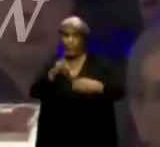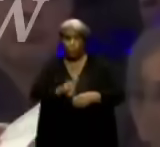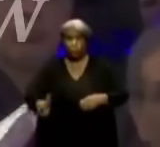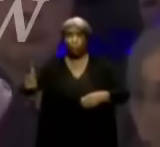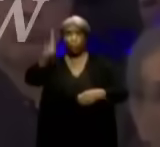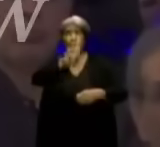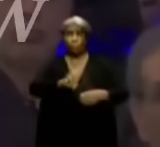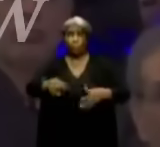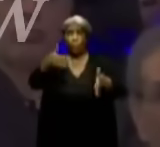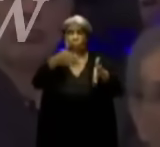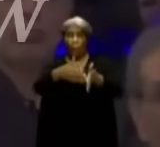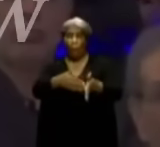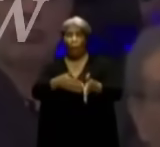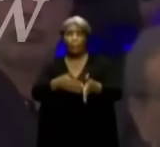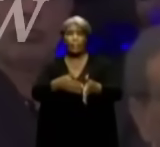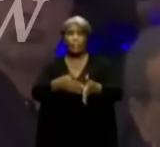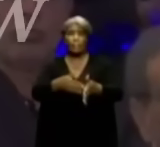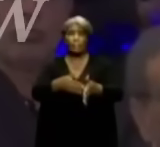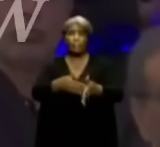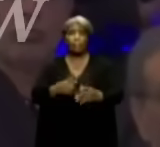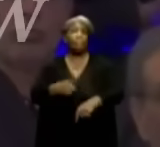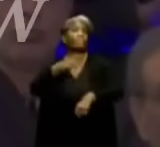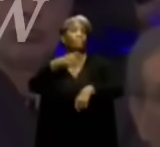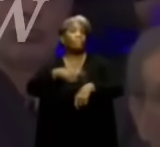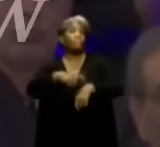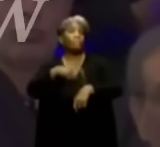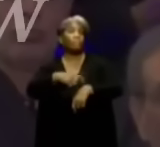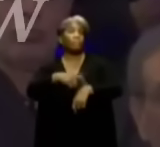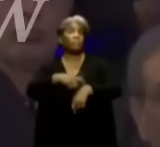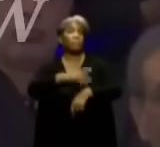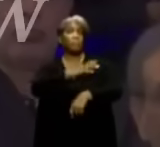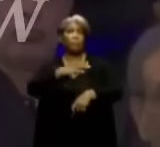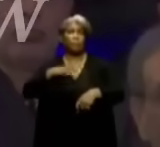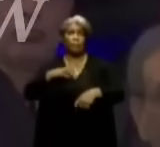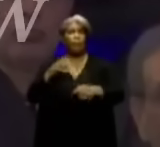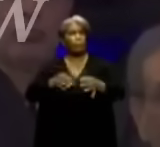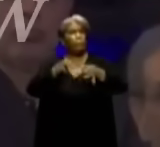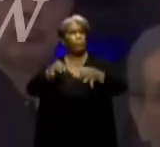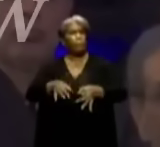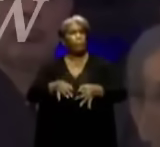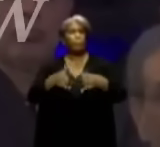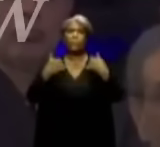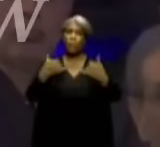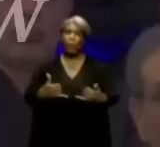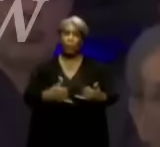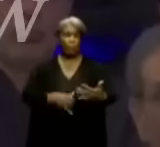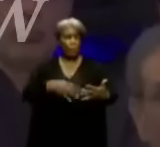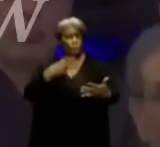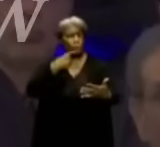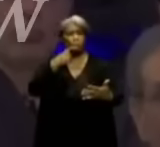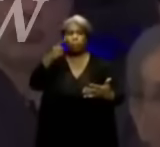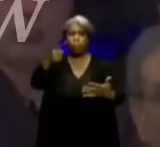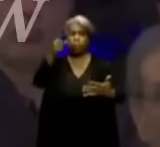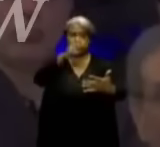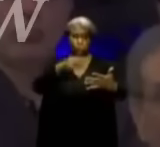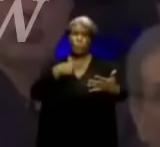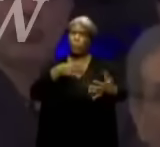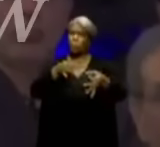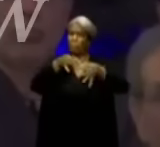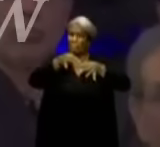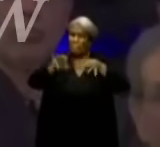llegando la primera vez al Congreso, y menciona aquí algunas cosas que voy a mencionar bien